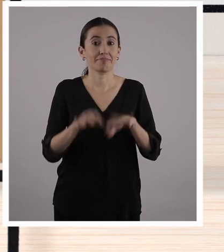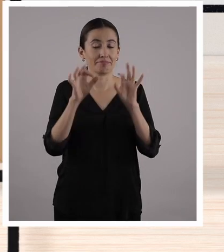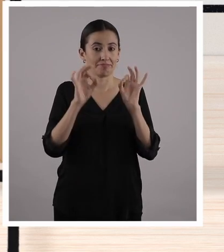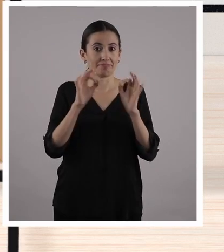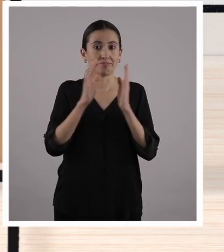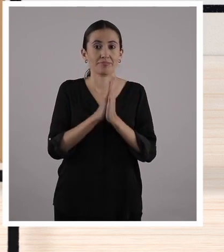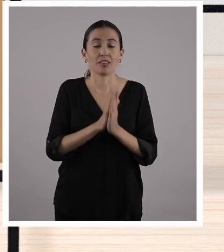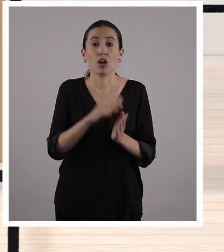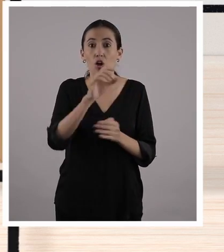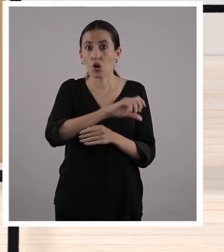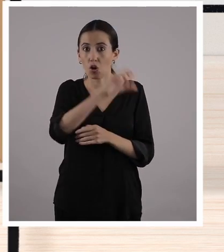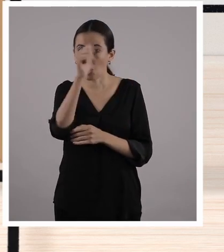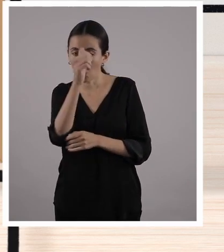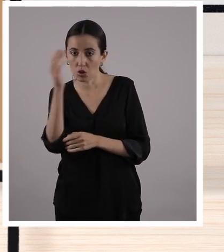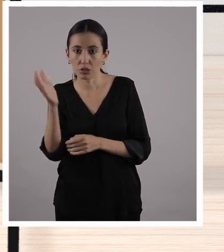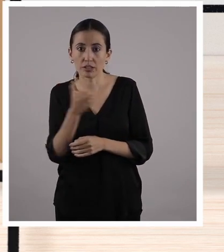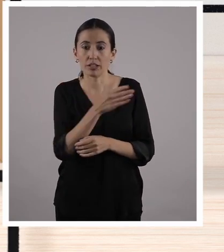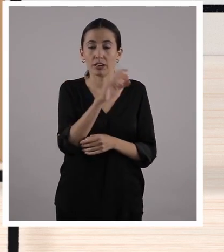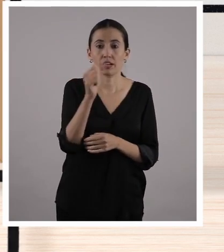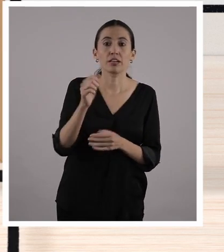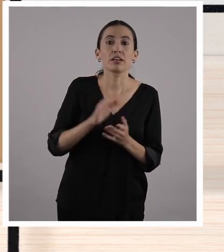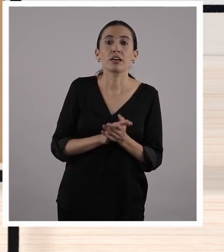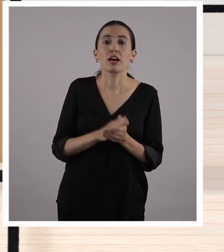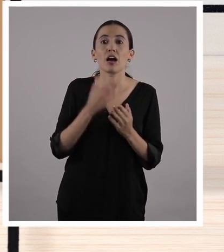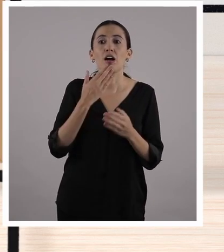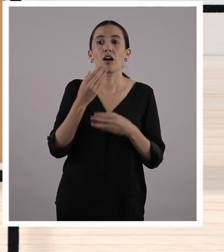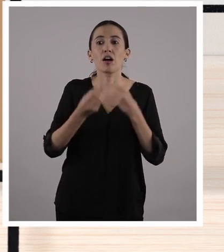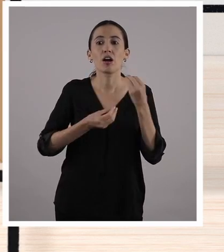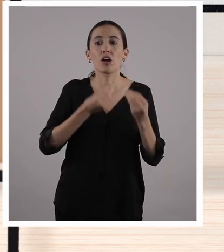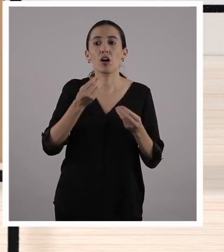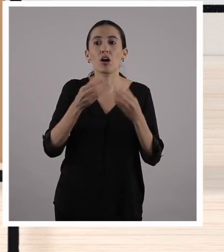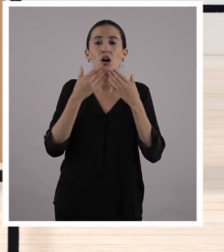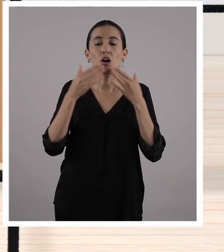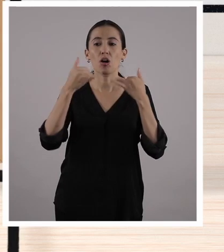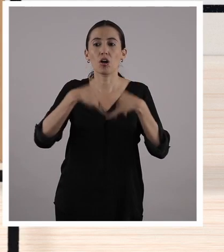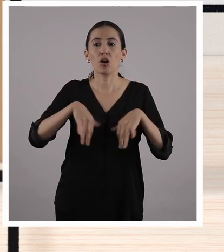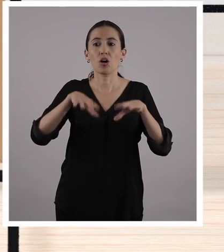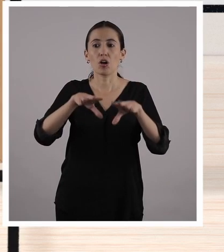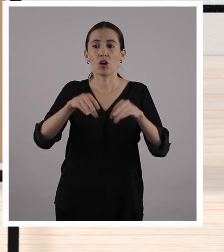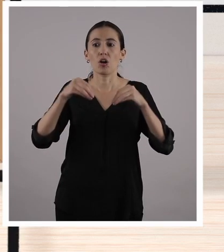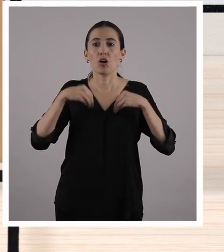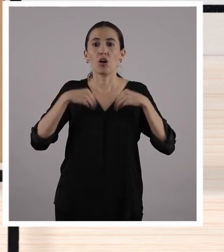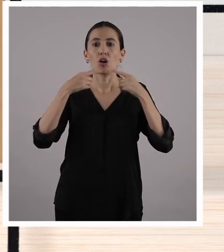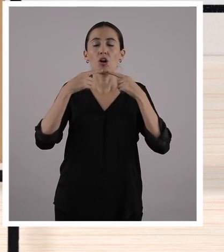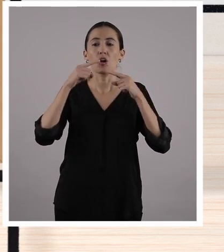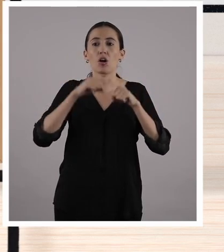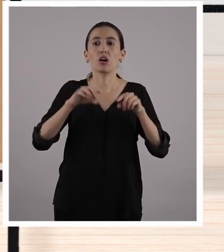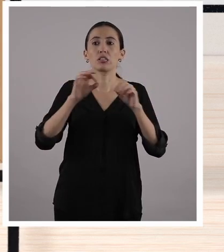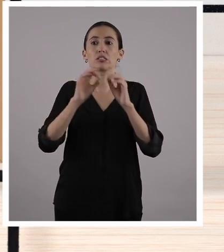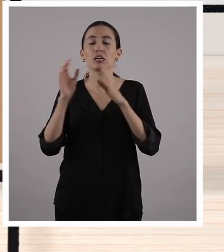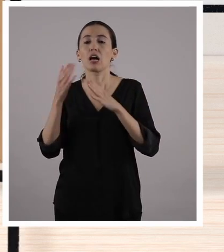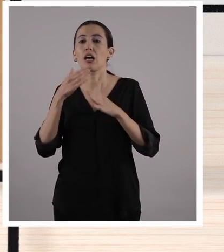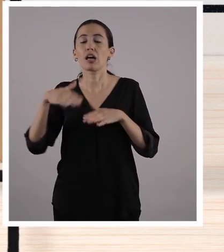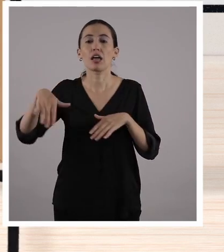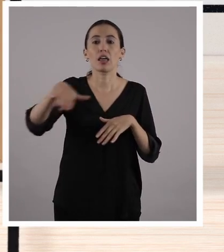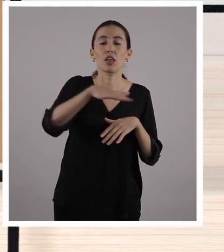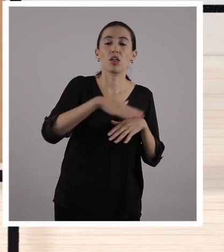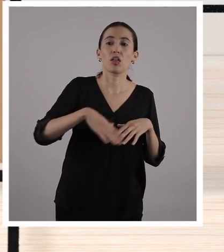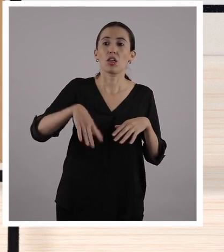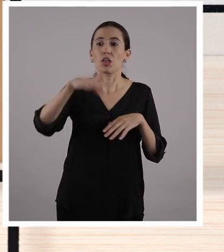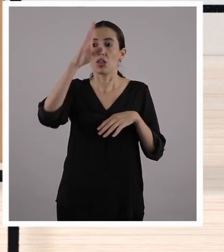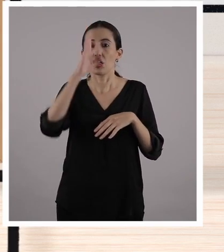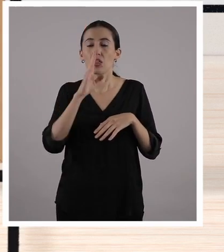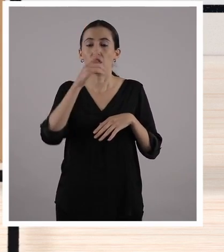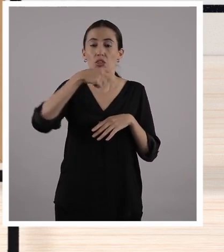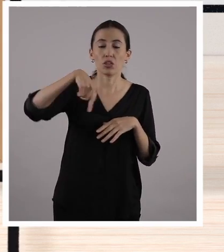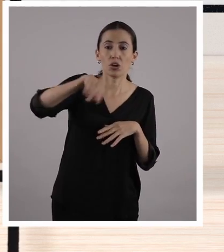Muy bien. Otra característica importante de los mitos es que los mitos se caracterizan por tener la presencia de dioses. Estos